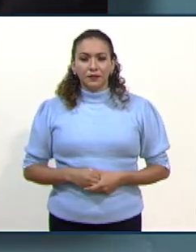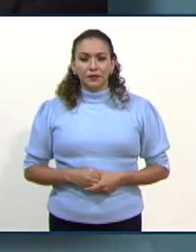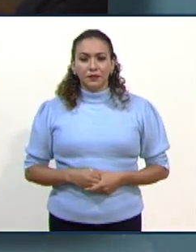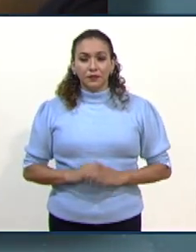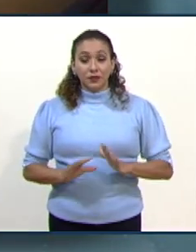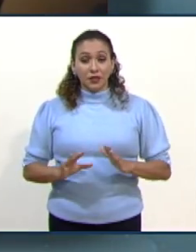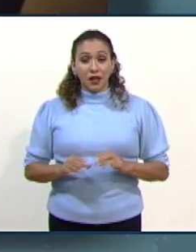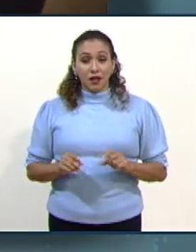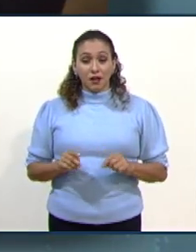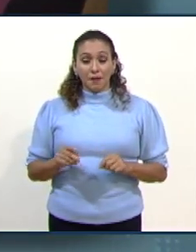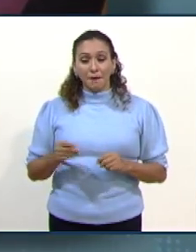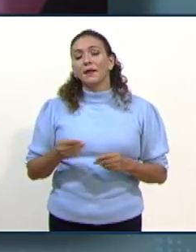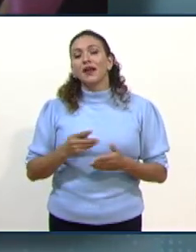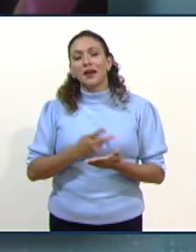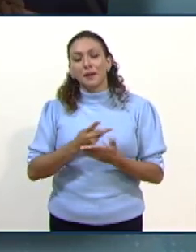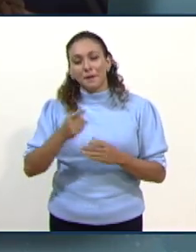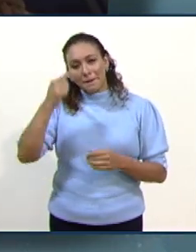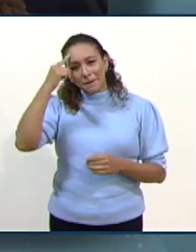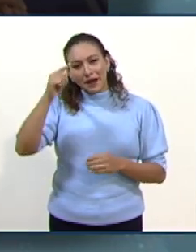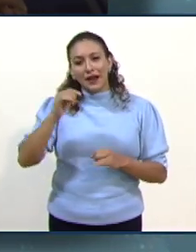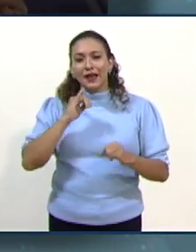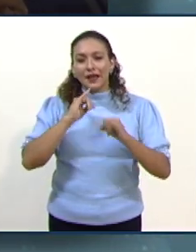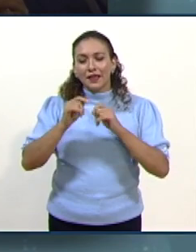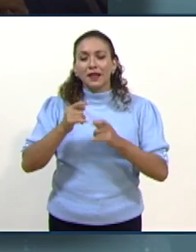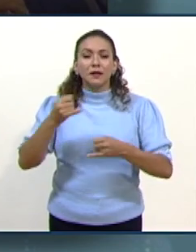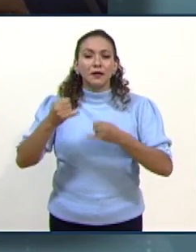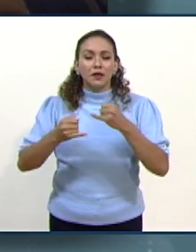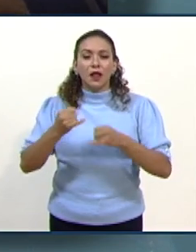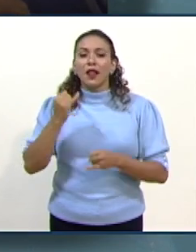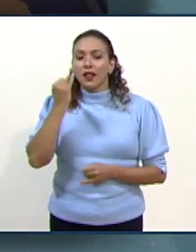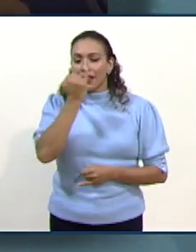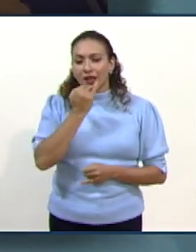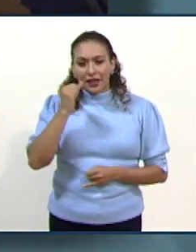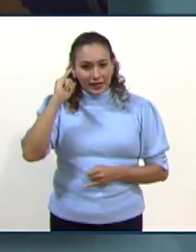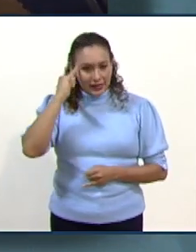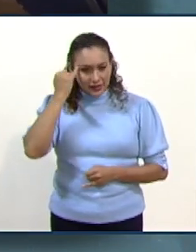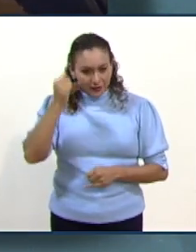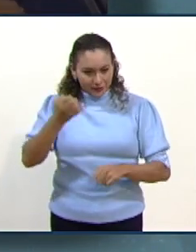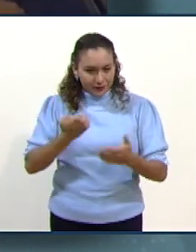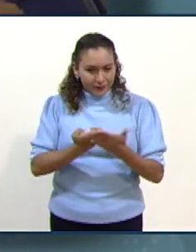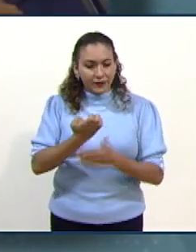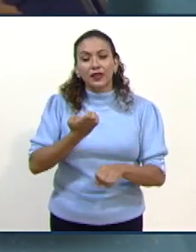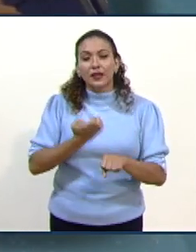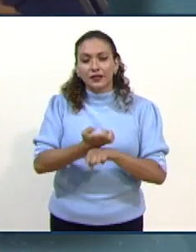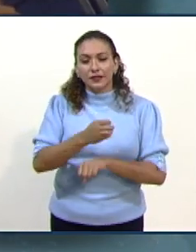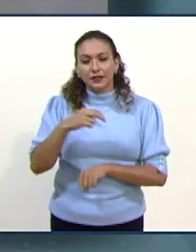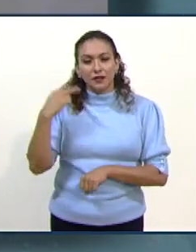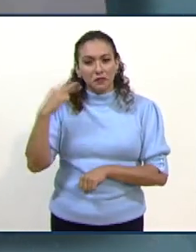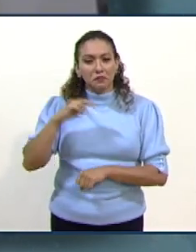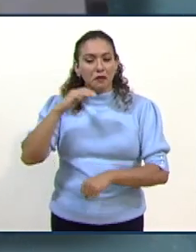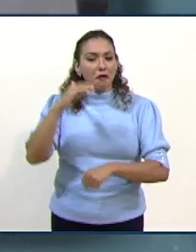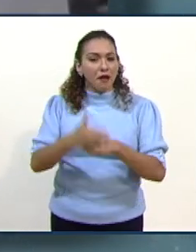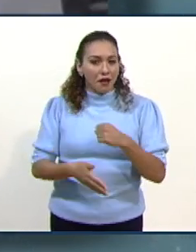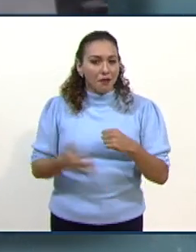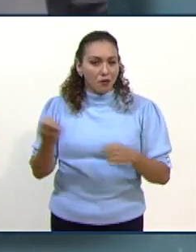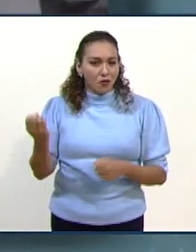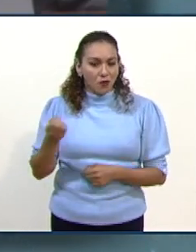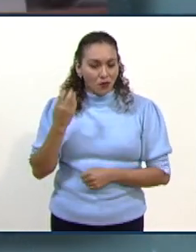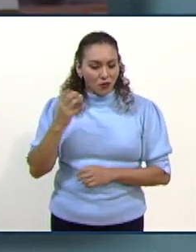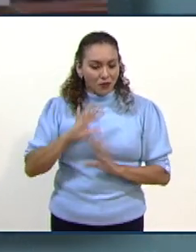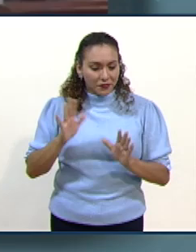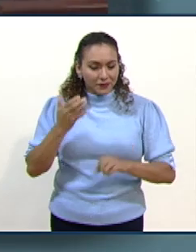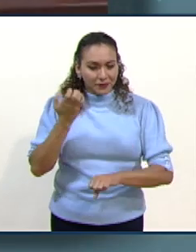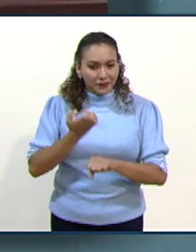Concluyó el Diplomado de Formación de Intérpretes Judiciales en Lengua Indígena en Veracruz, que tuvo como objetivo contribuir al proceso